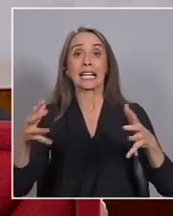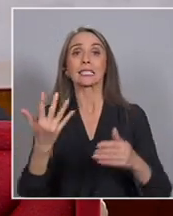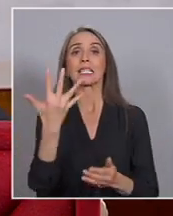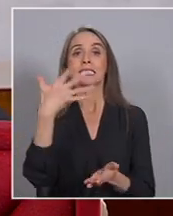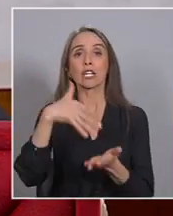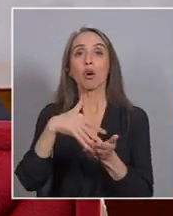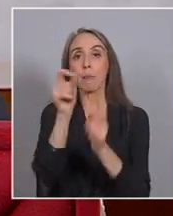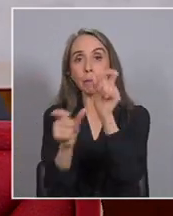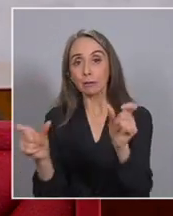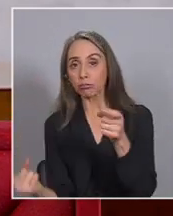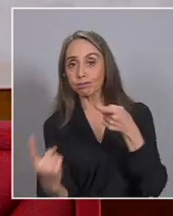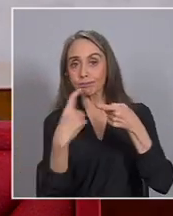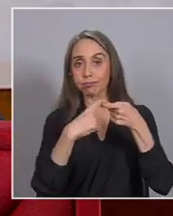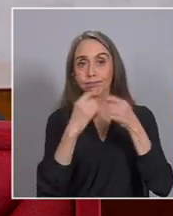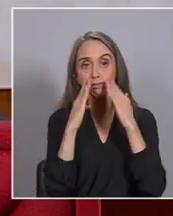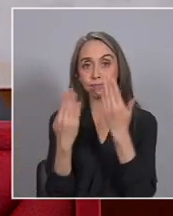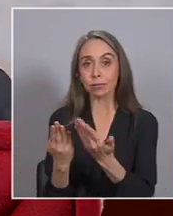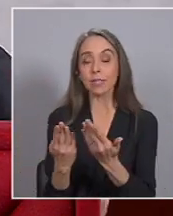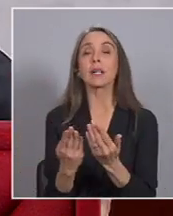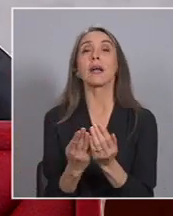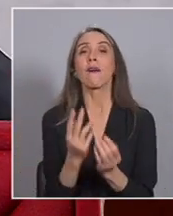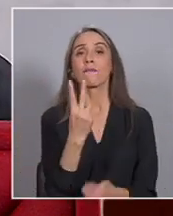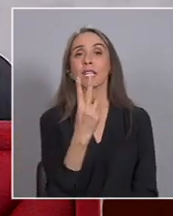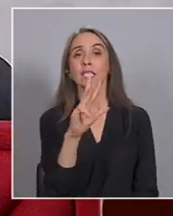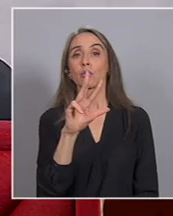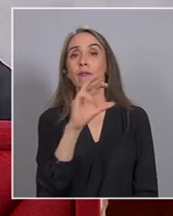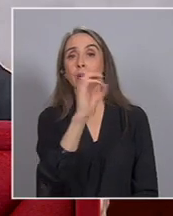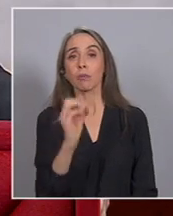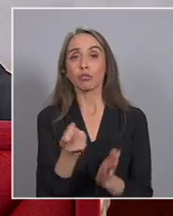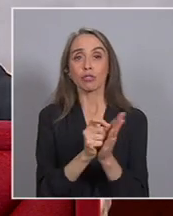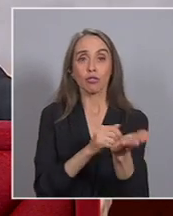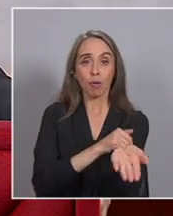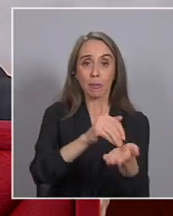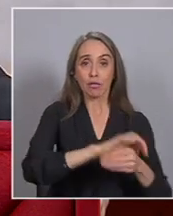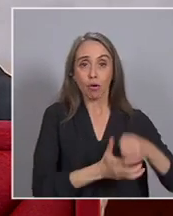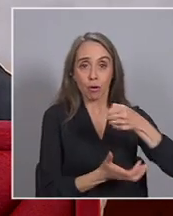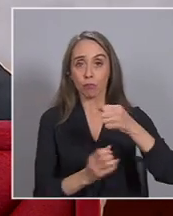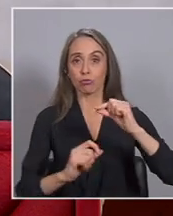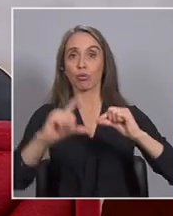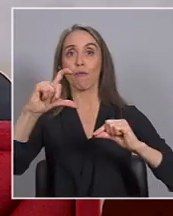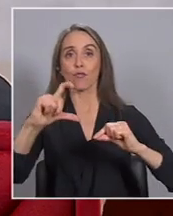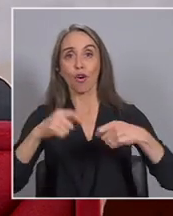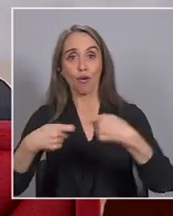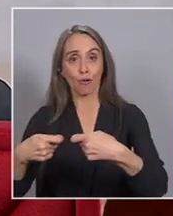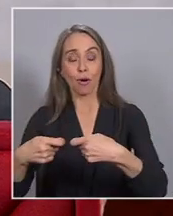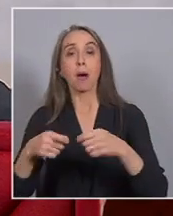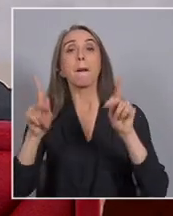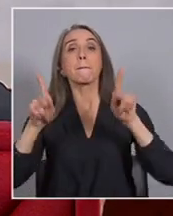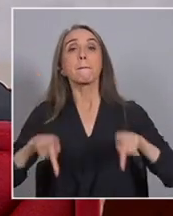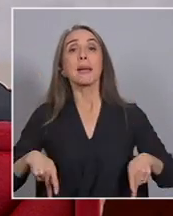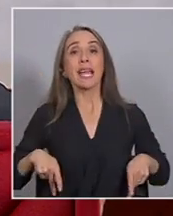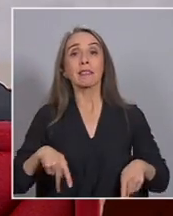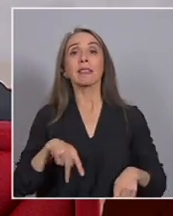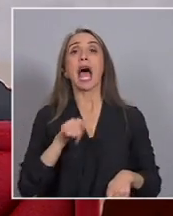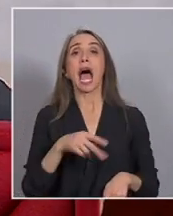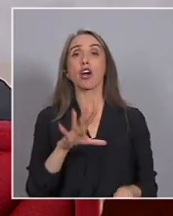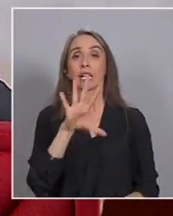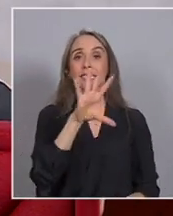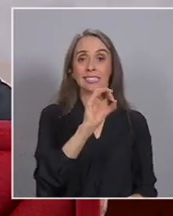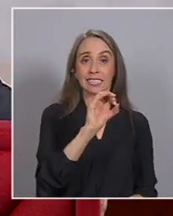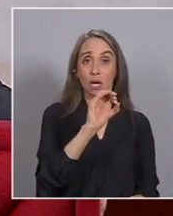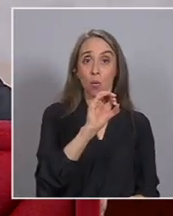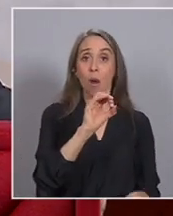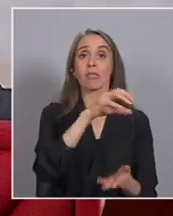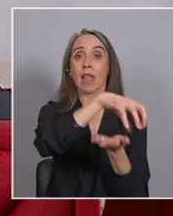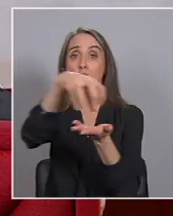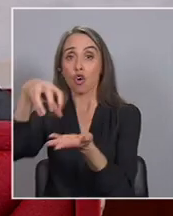5.000 beneficiarios gracias a una expansión del 29% del presupuesto. La meta que nos hemos puesto es pasar de 50 a 90